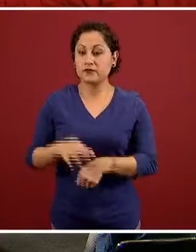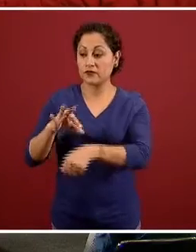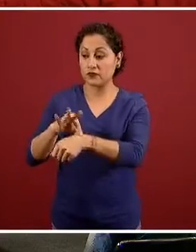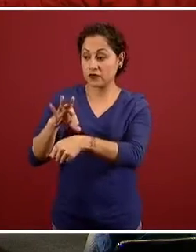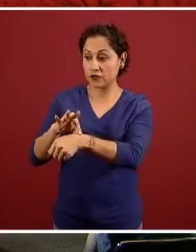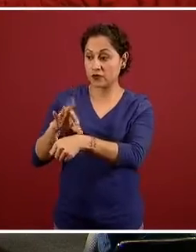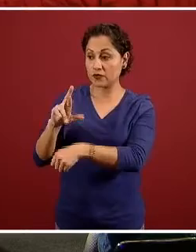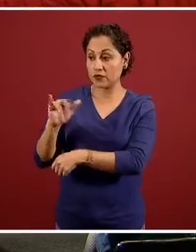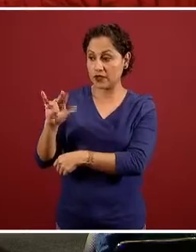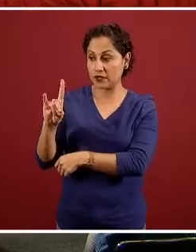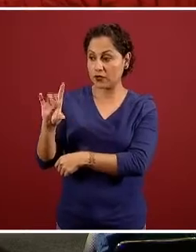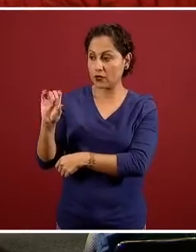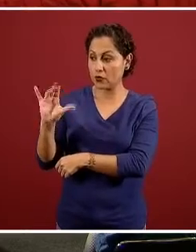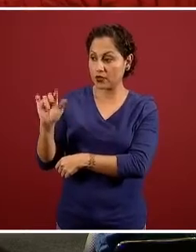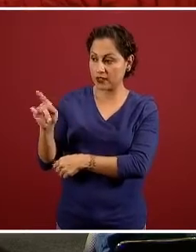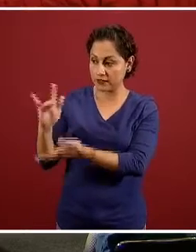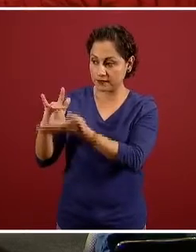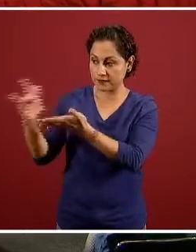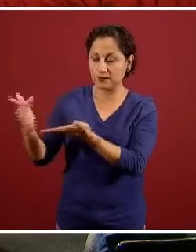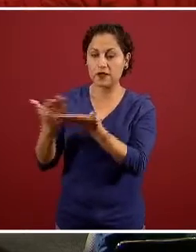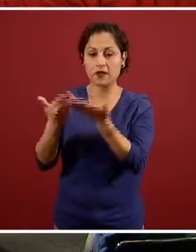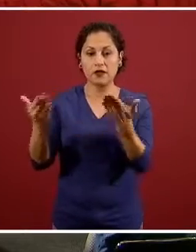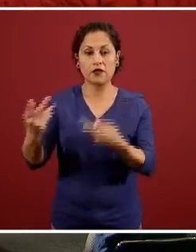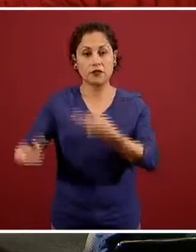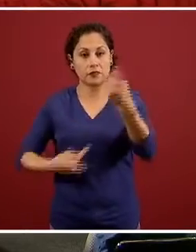Abrimos a preguntas y respuestas. Usted